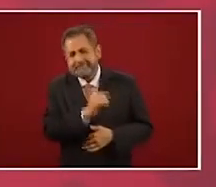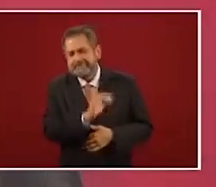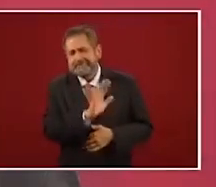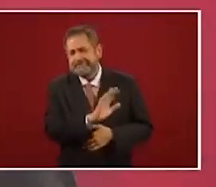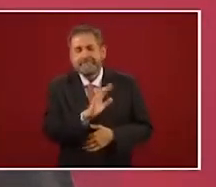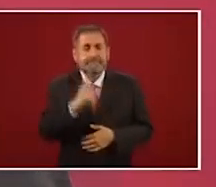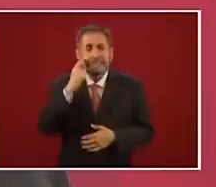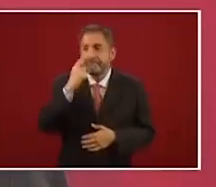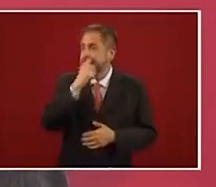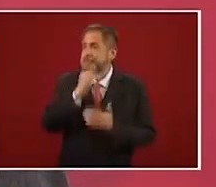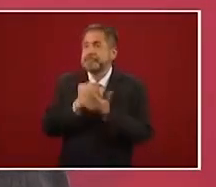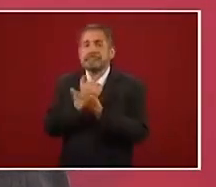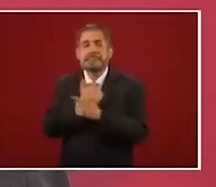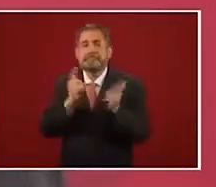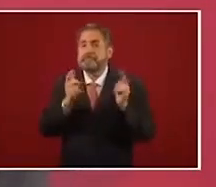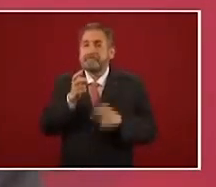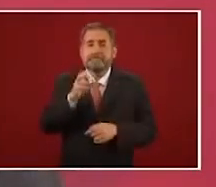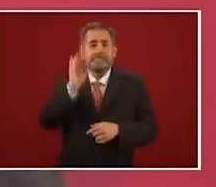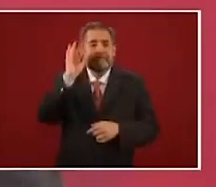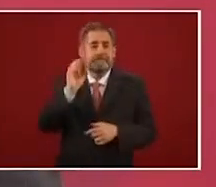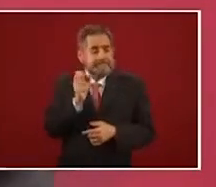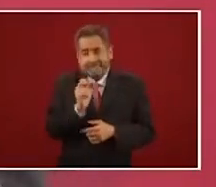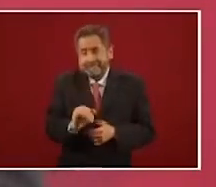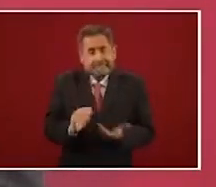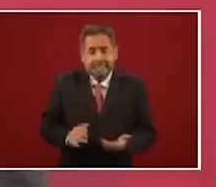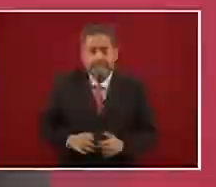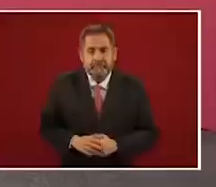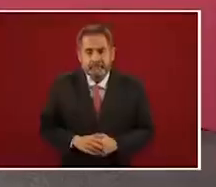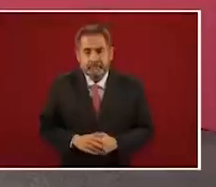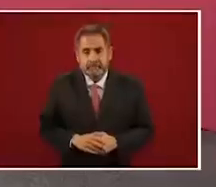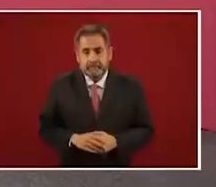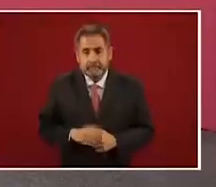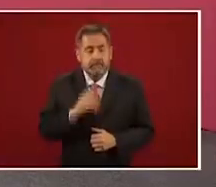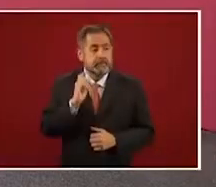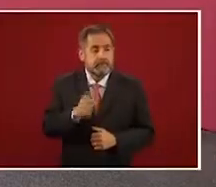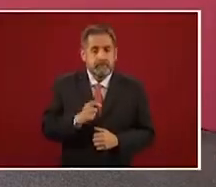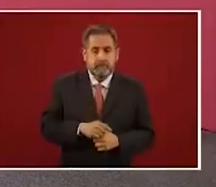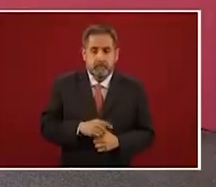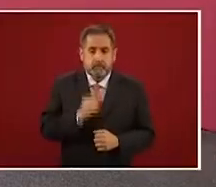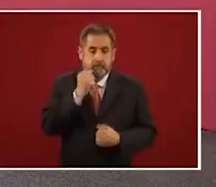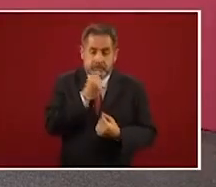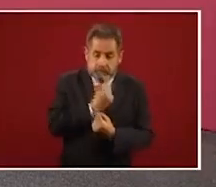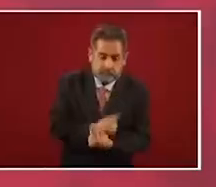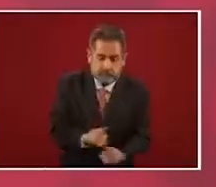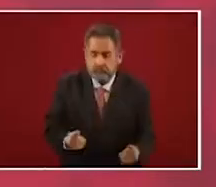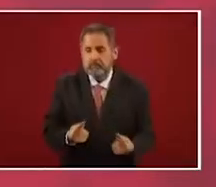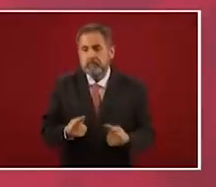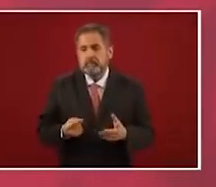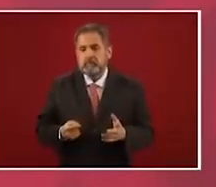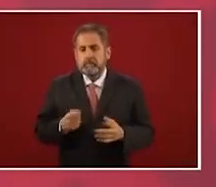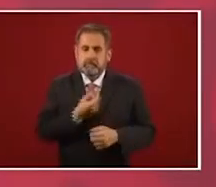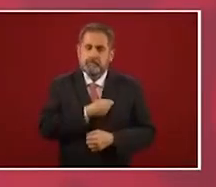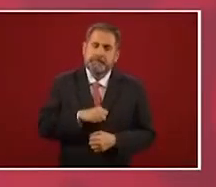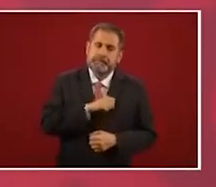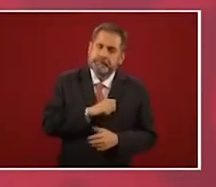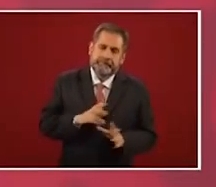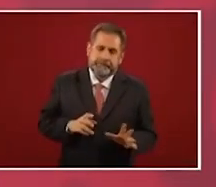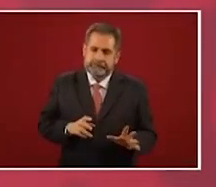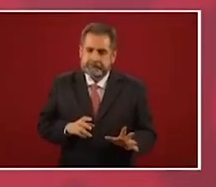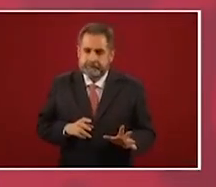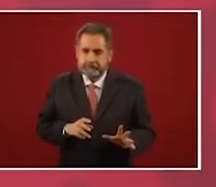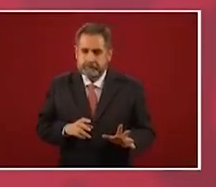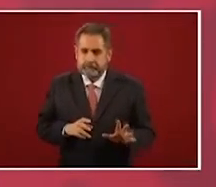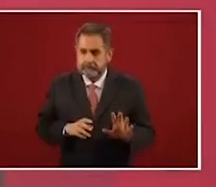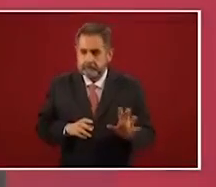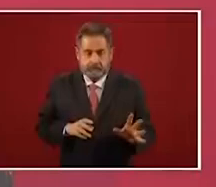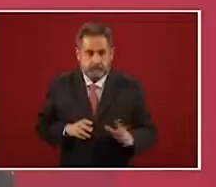democracia. Nada más, si se trata de los niños, si se trata de la salud, ¿sí?